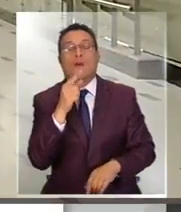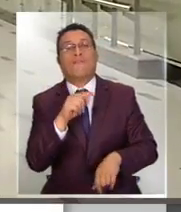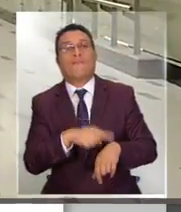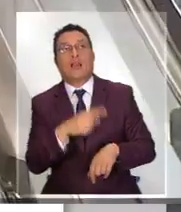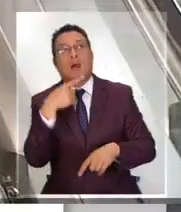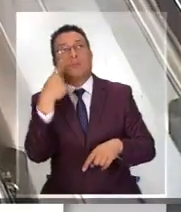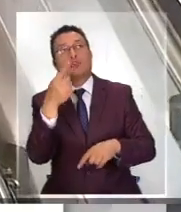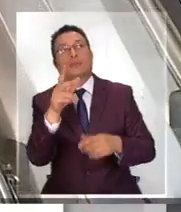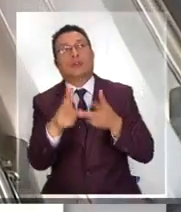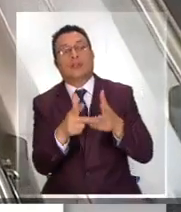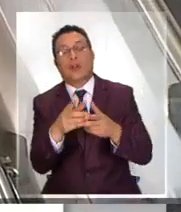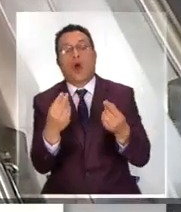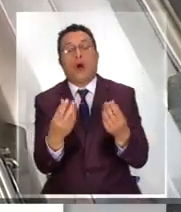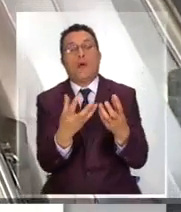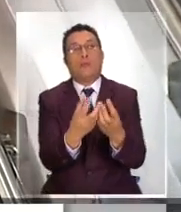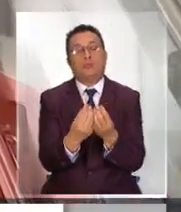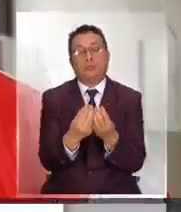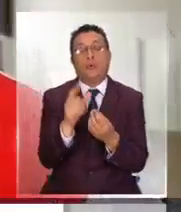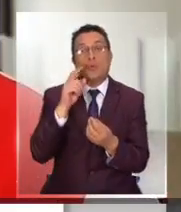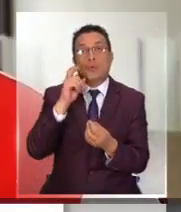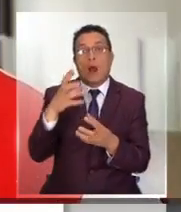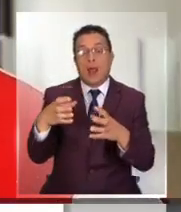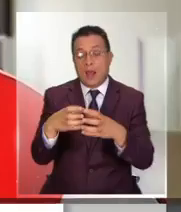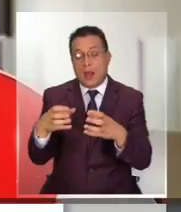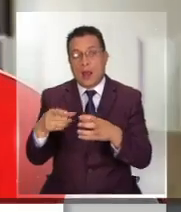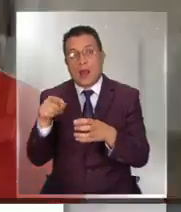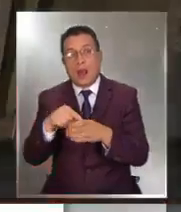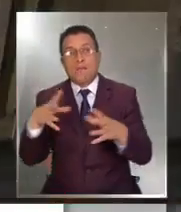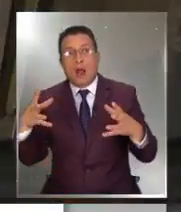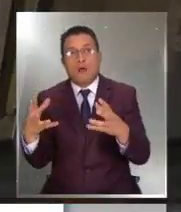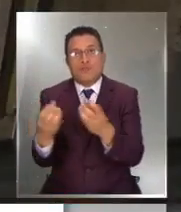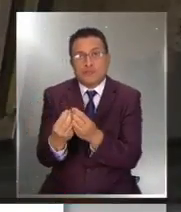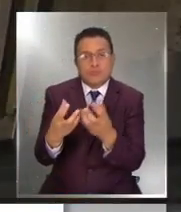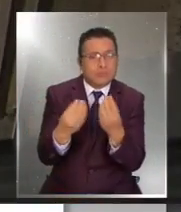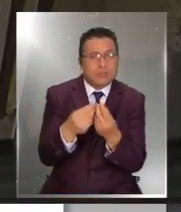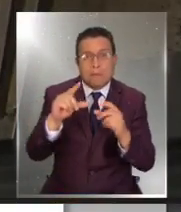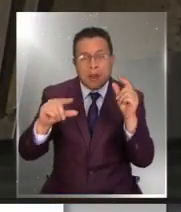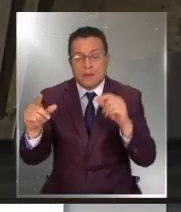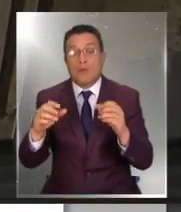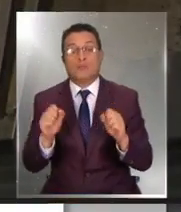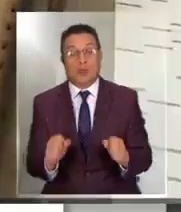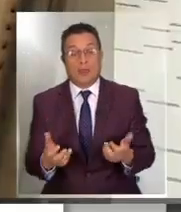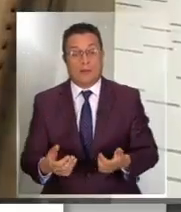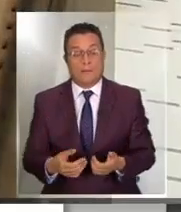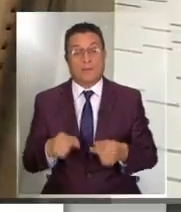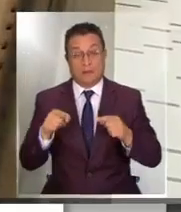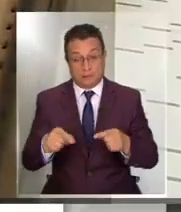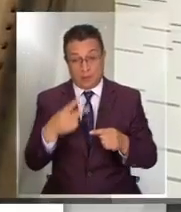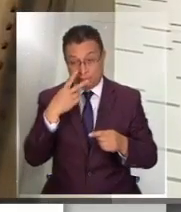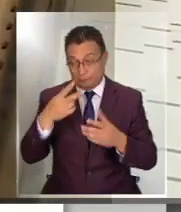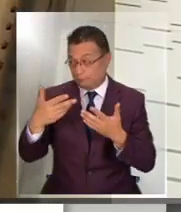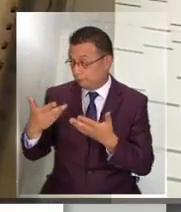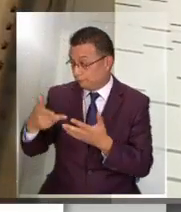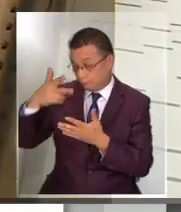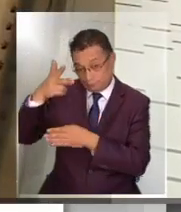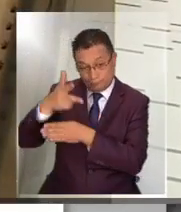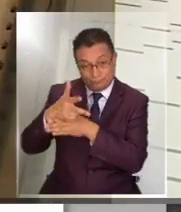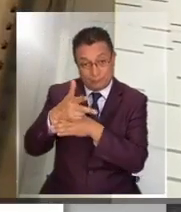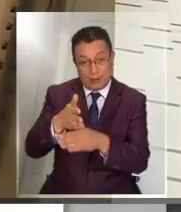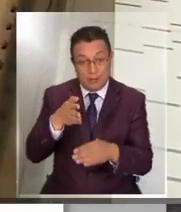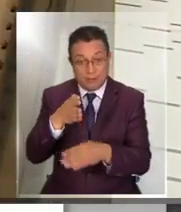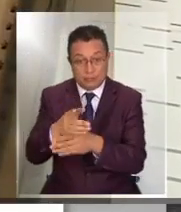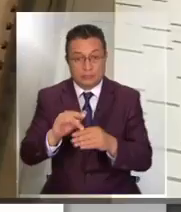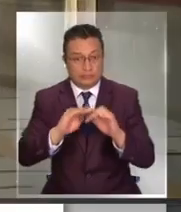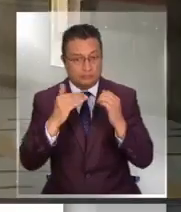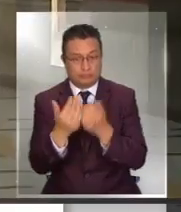próximo tren, cómo viene el tren, cuáles son los carros que vienen más cargados. Una visita en exclusiva para Ahora Noticias que comprueba que todos sus trenes